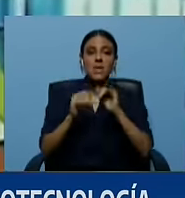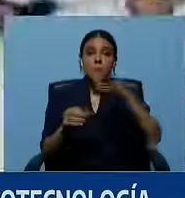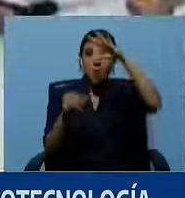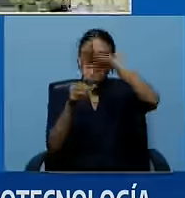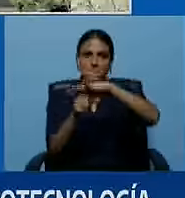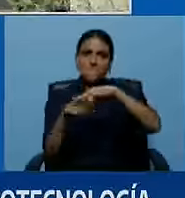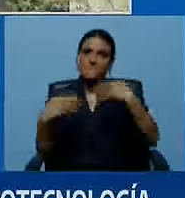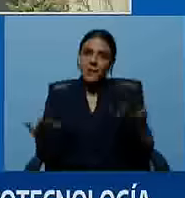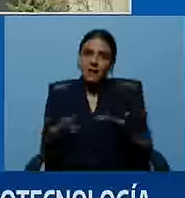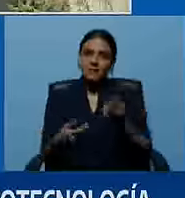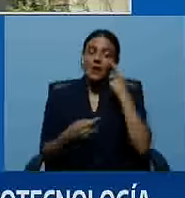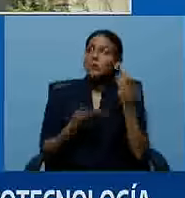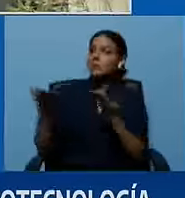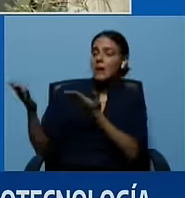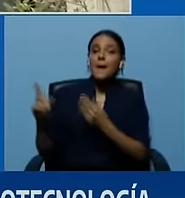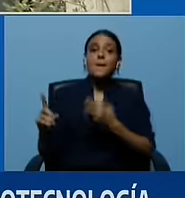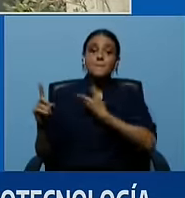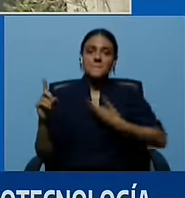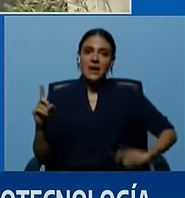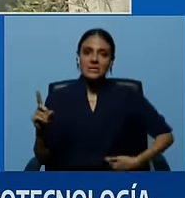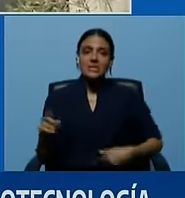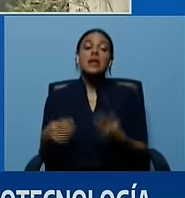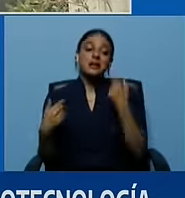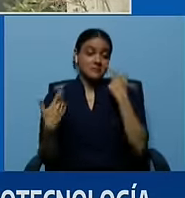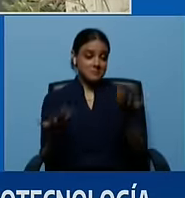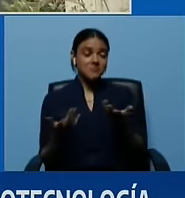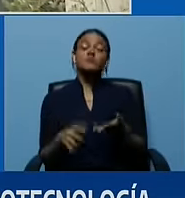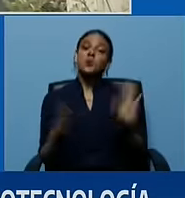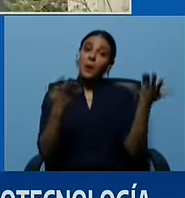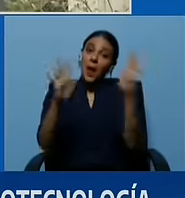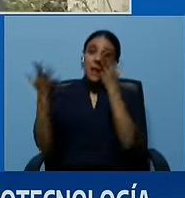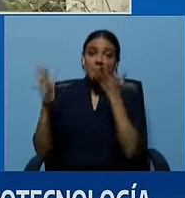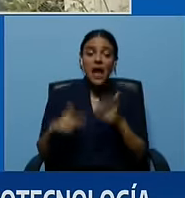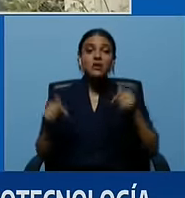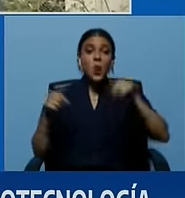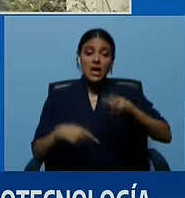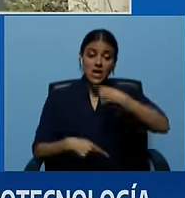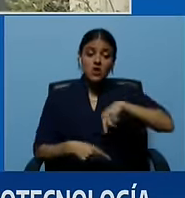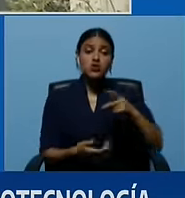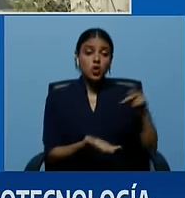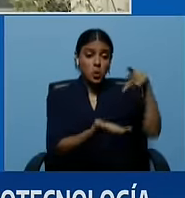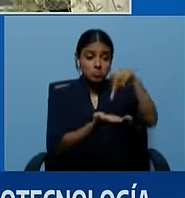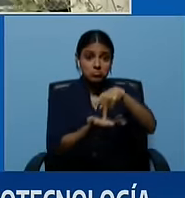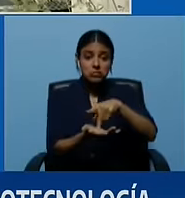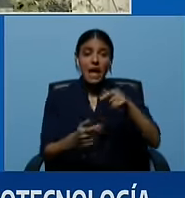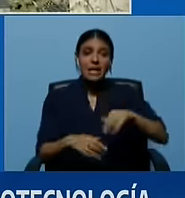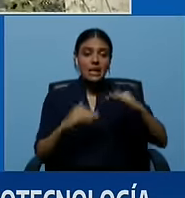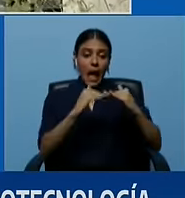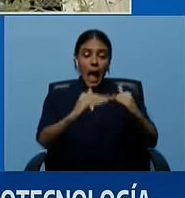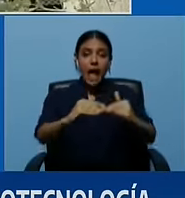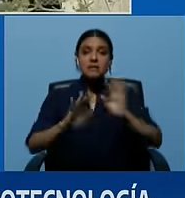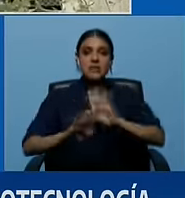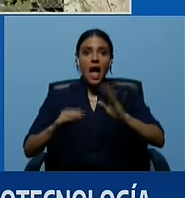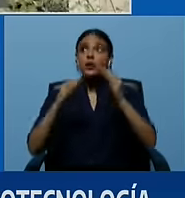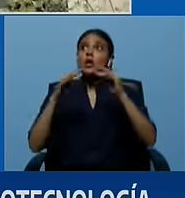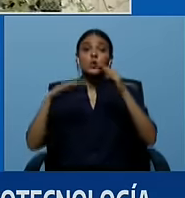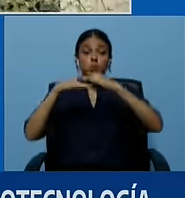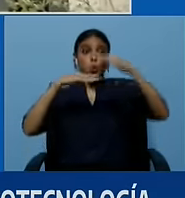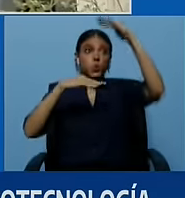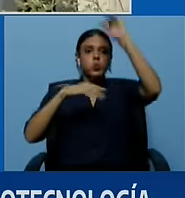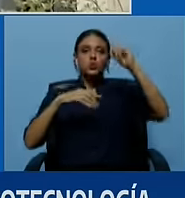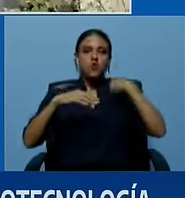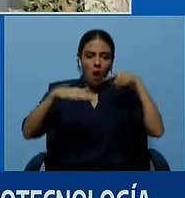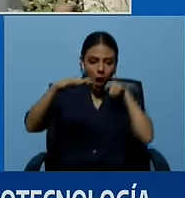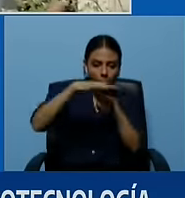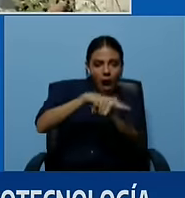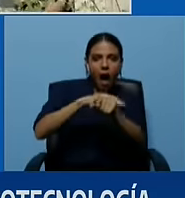Adelante, presidente. Bueno, vamos a darle un aplauso. Mire, por aquí estamos ya en la parte de abajo, ya esta es la planta baja. Y